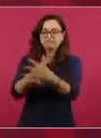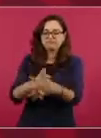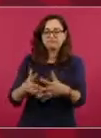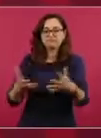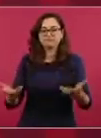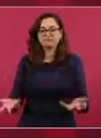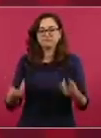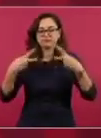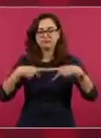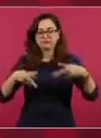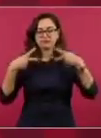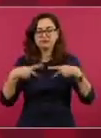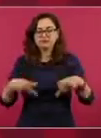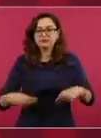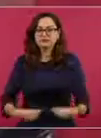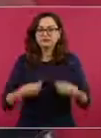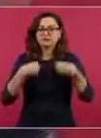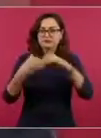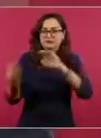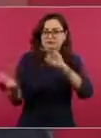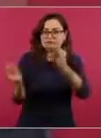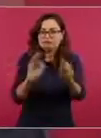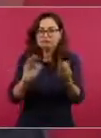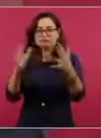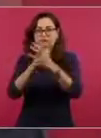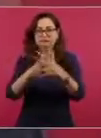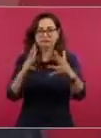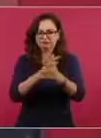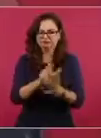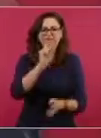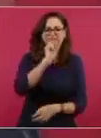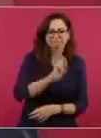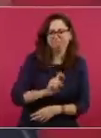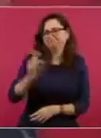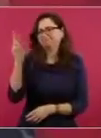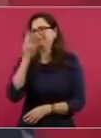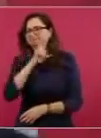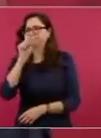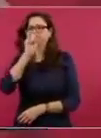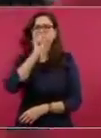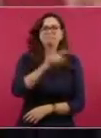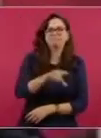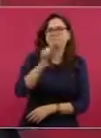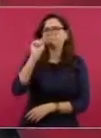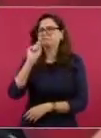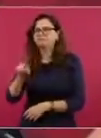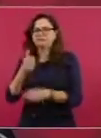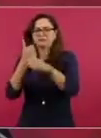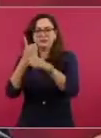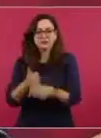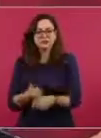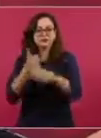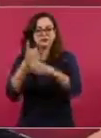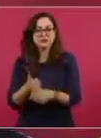los ucranianos, los mismos rusos, y el resto